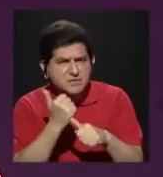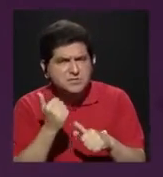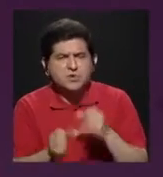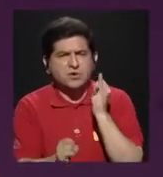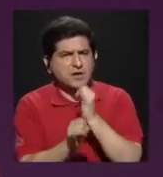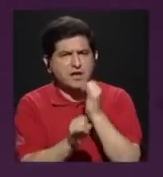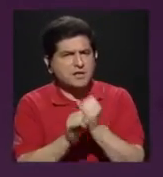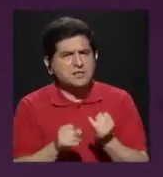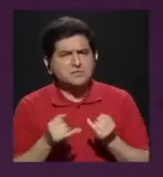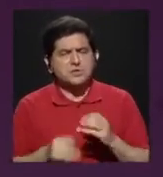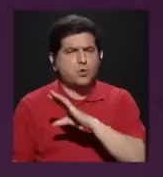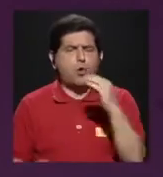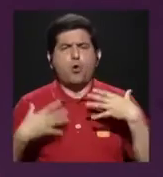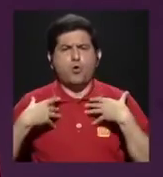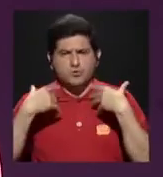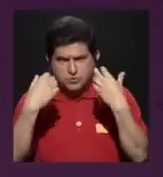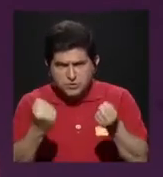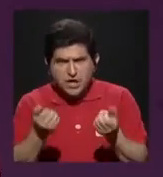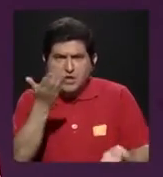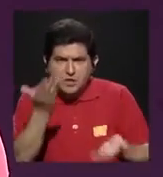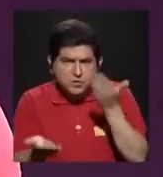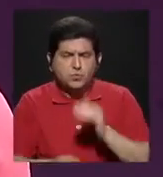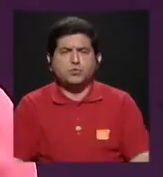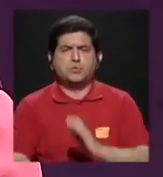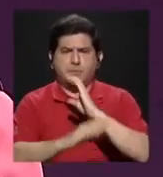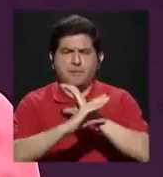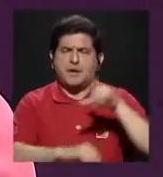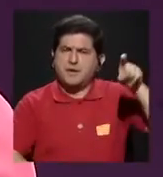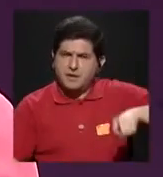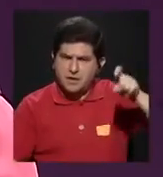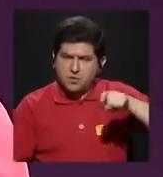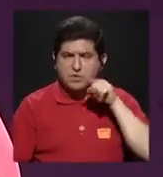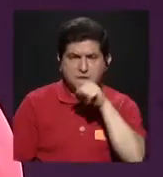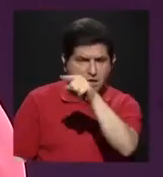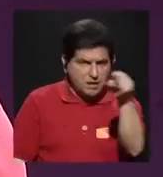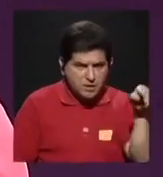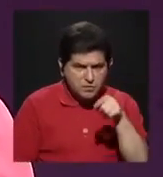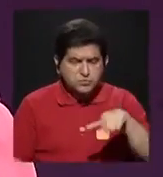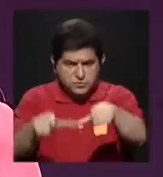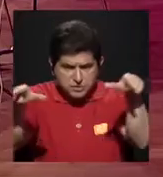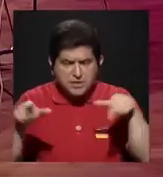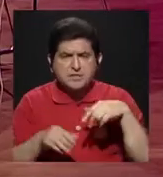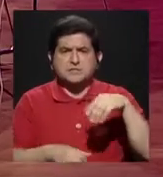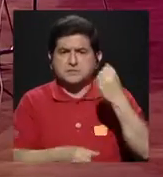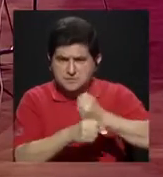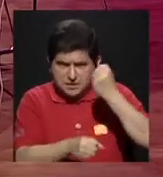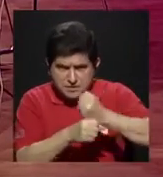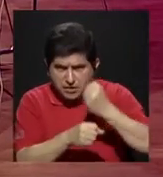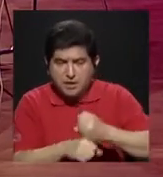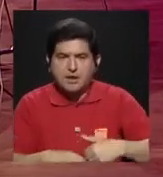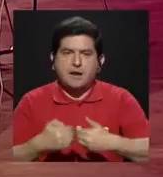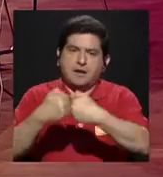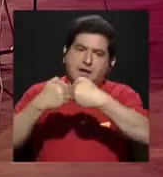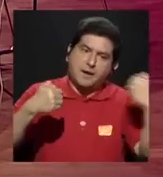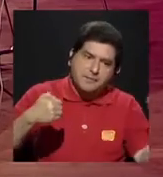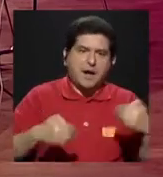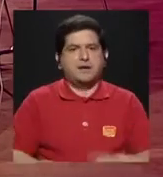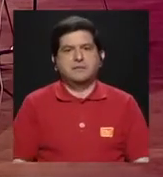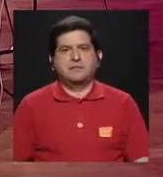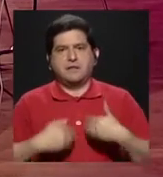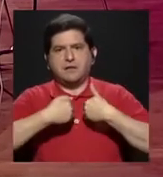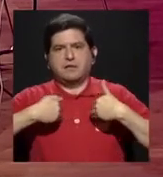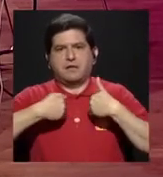alguna institución o de salud o algo para los cuidados que tienen que ustedes tener ahí en el manglar? Aparte de los animales, ¿verdad? Que les puedan